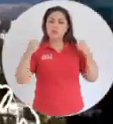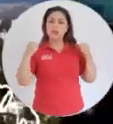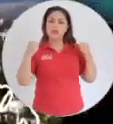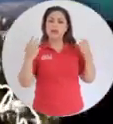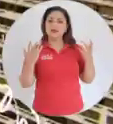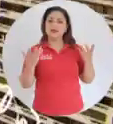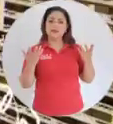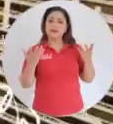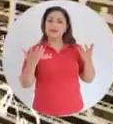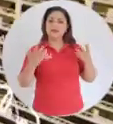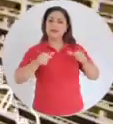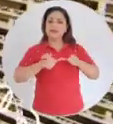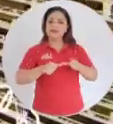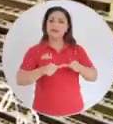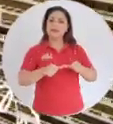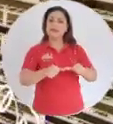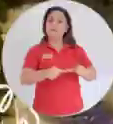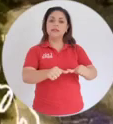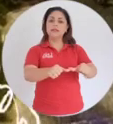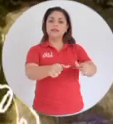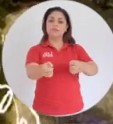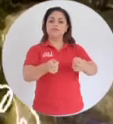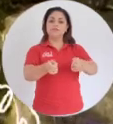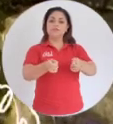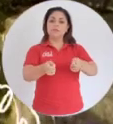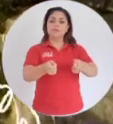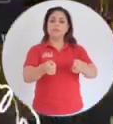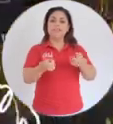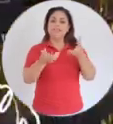desarmado. Y eso trajo